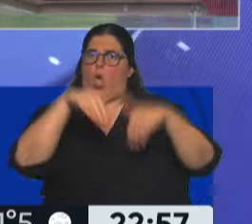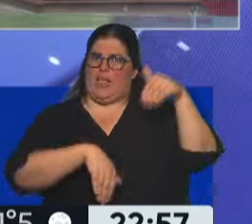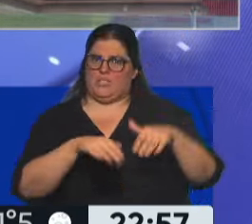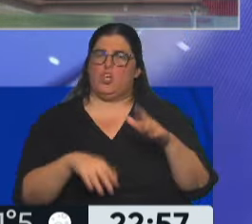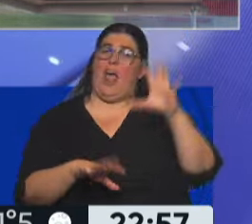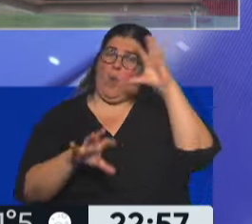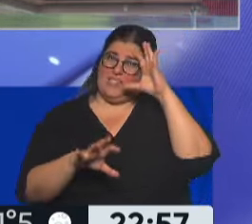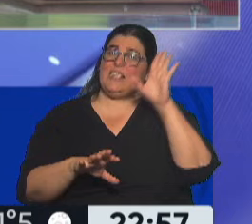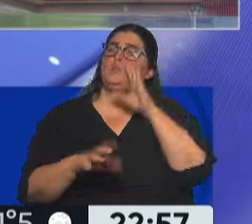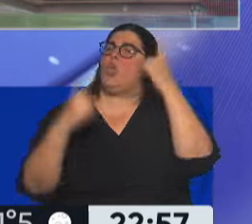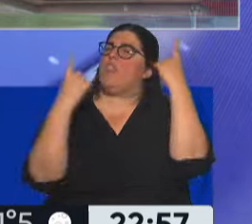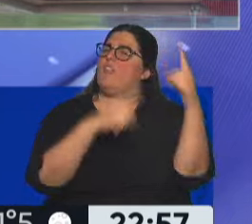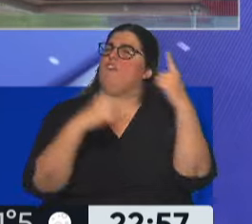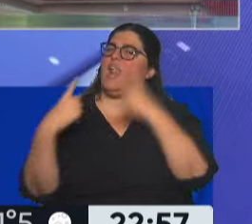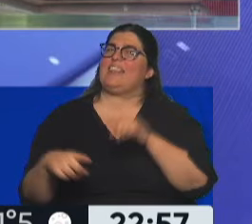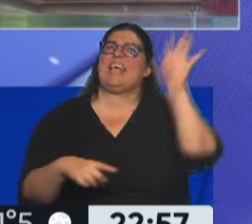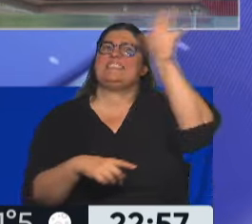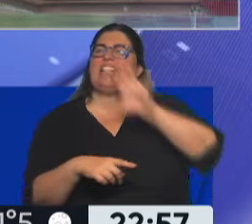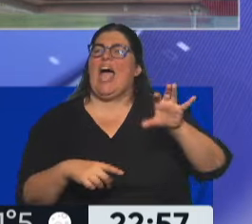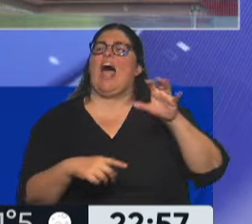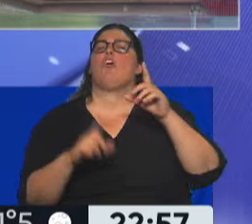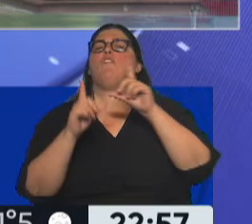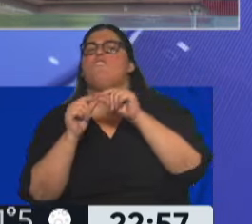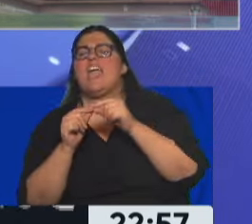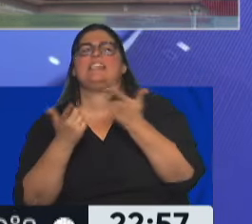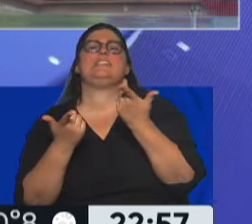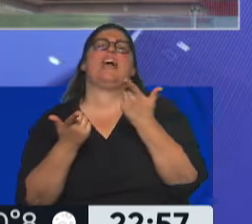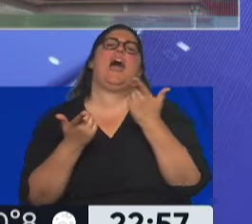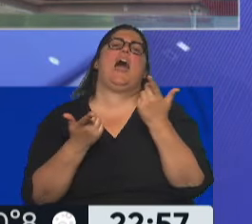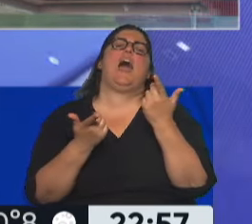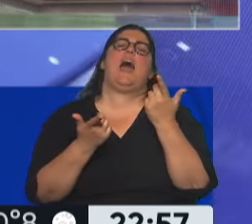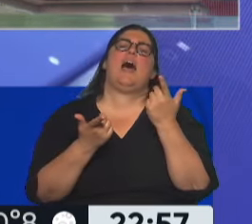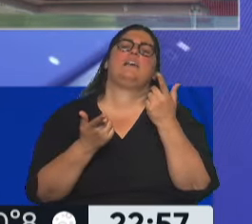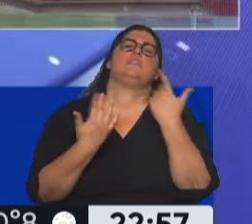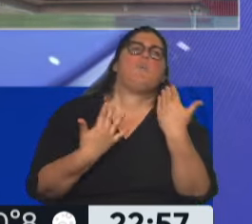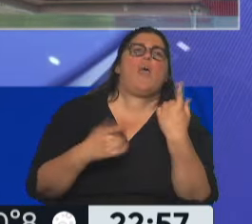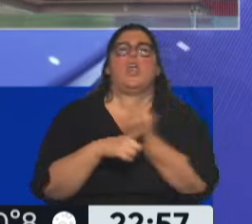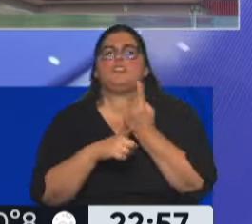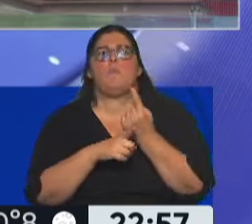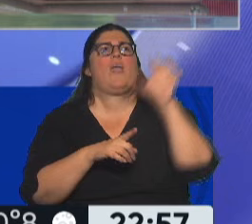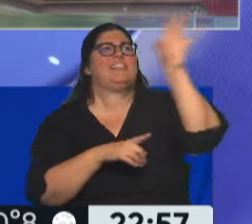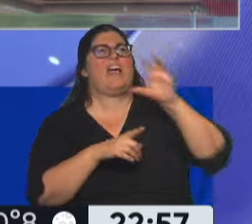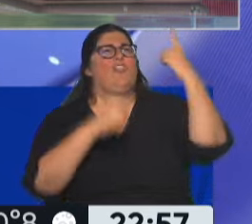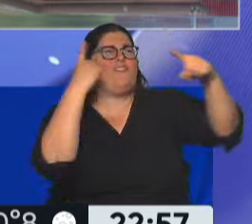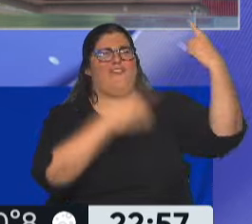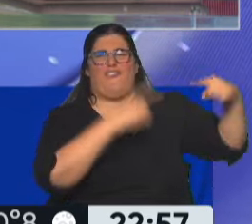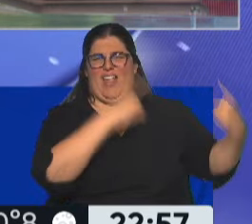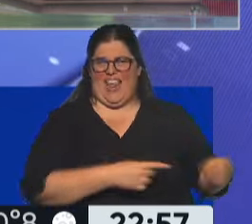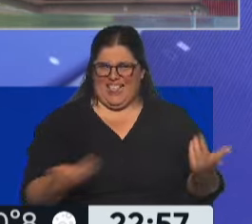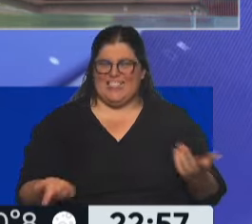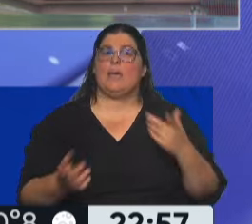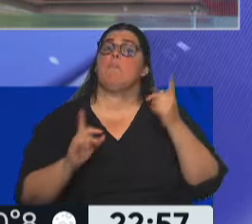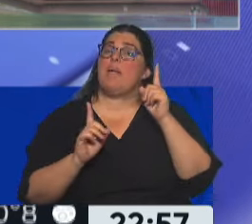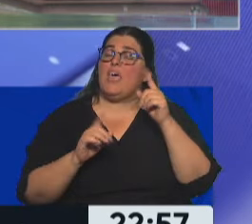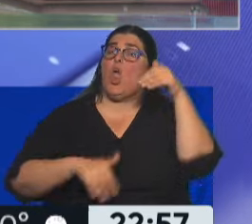Unidos varía mucho de estado a estado lo que tiene que ver con las fechas eh lo que se permite Lo que no se permite pero se vota de manera adelantada y el caso